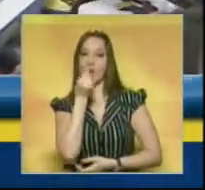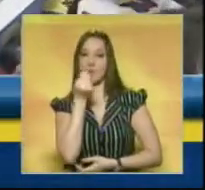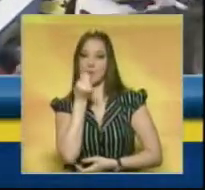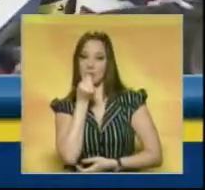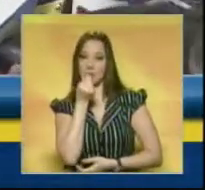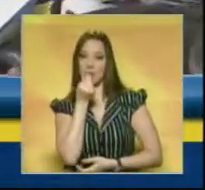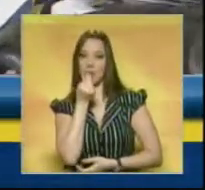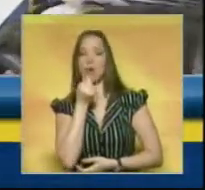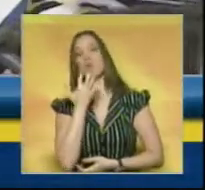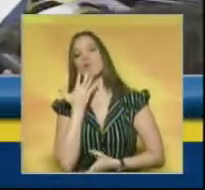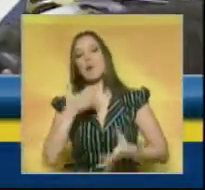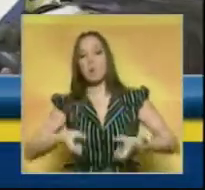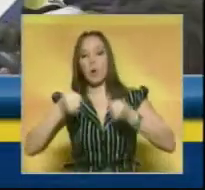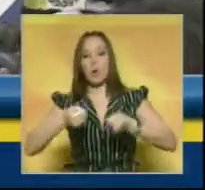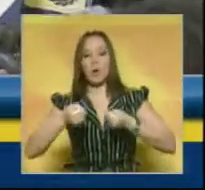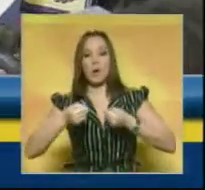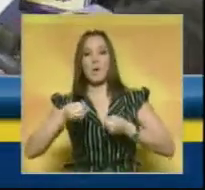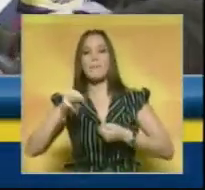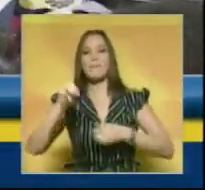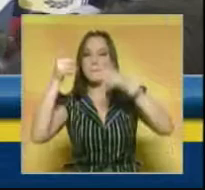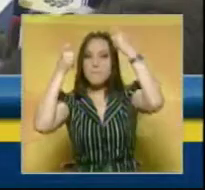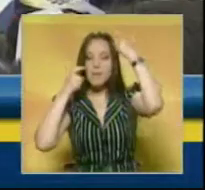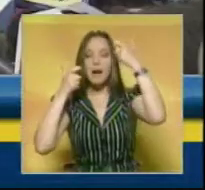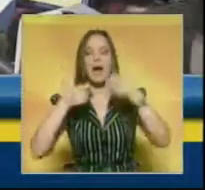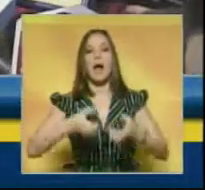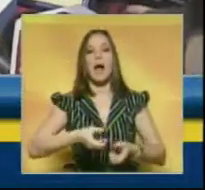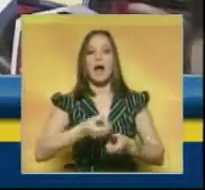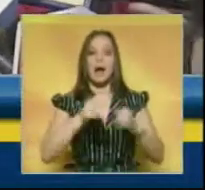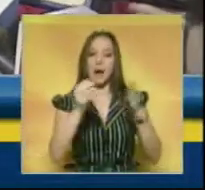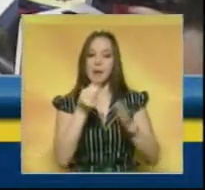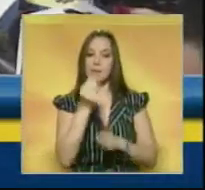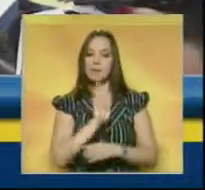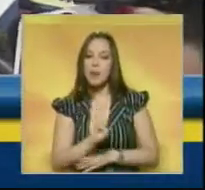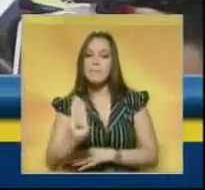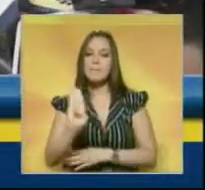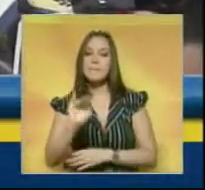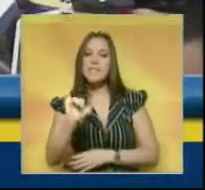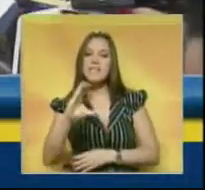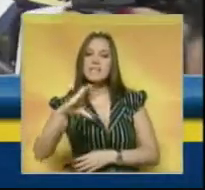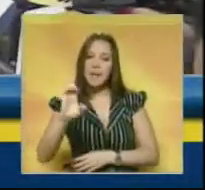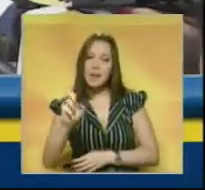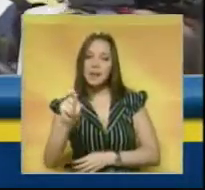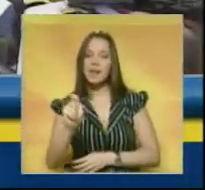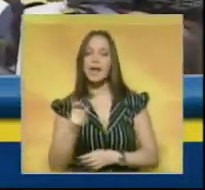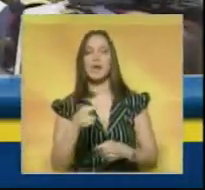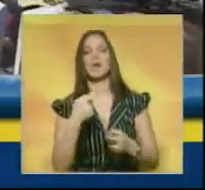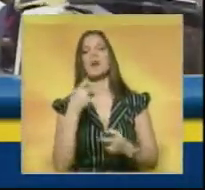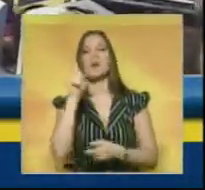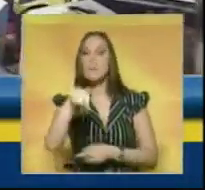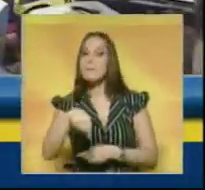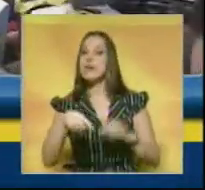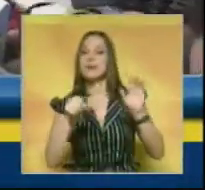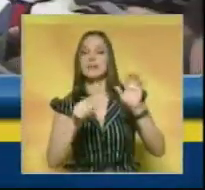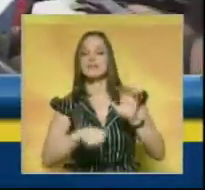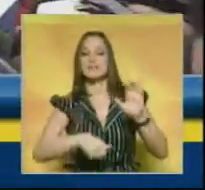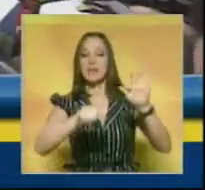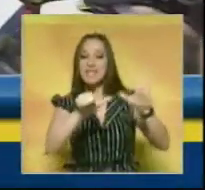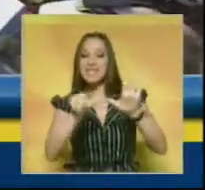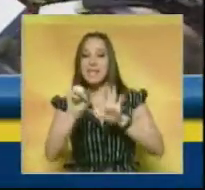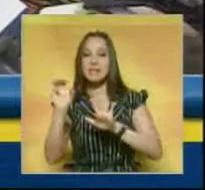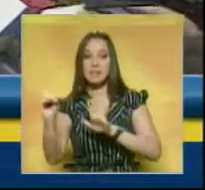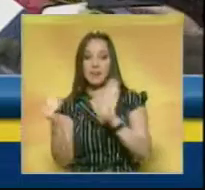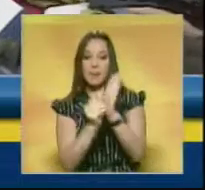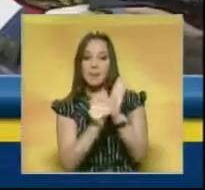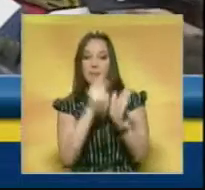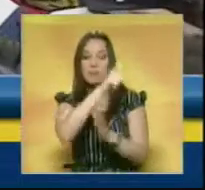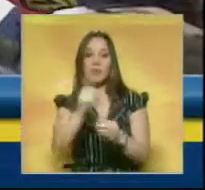alimentos, llámese Mercal, Abasto Bicentenario, Abasto Venezuela y Pedeval, más de 700.000 personas afiliadas. Fíjense que en